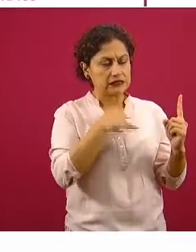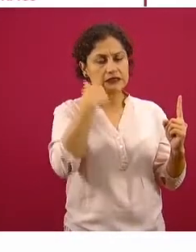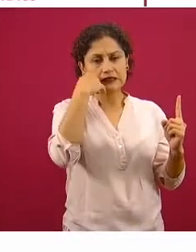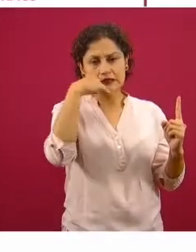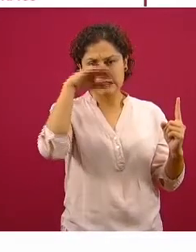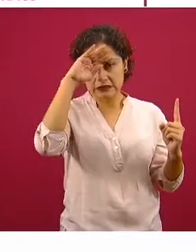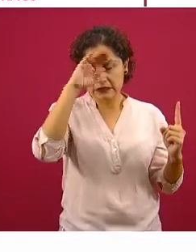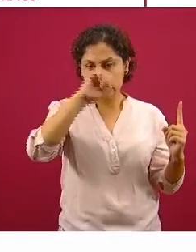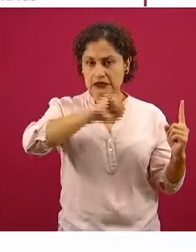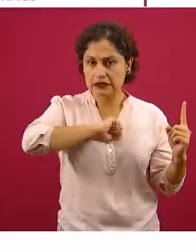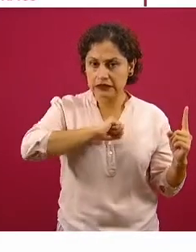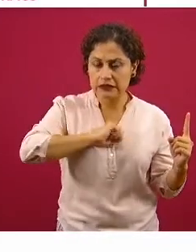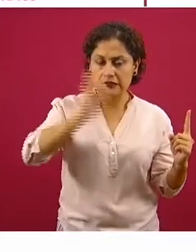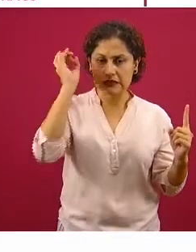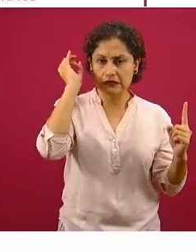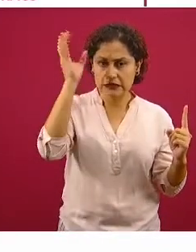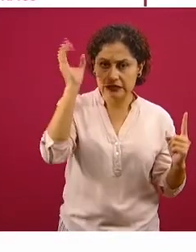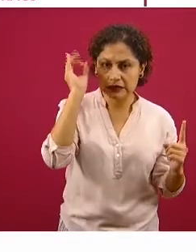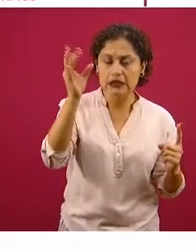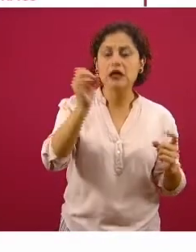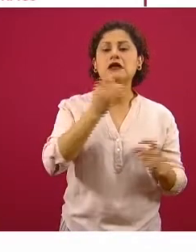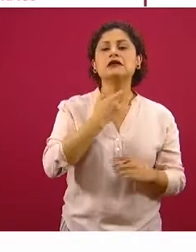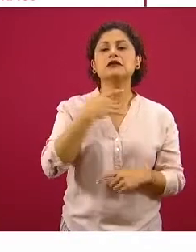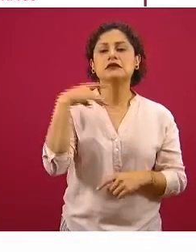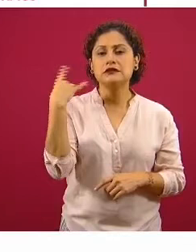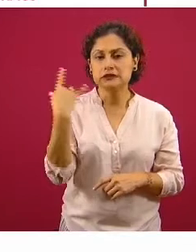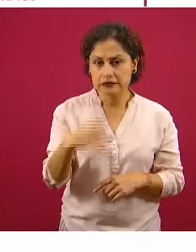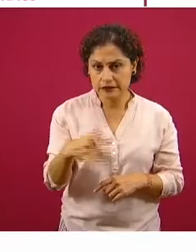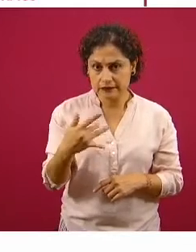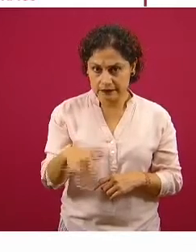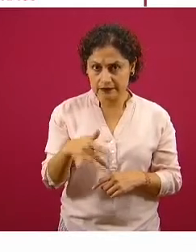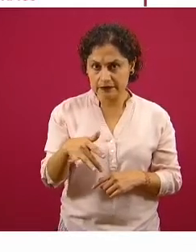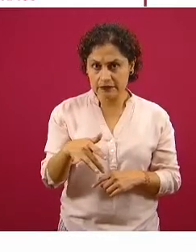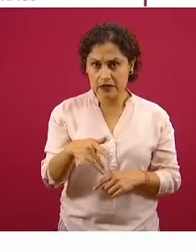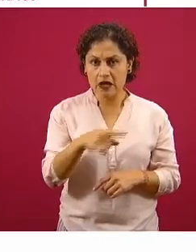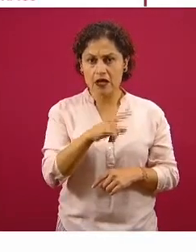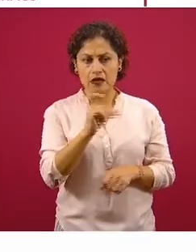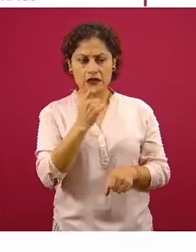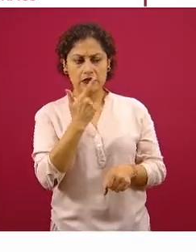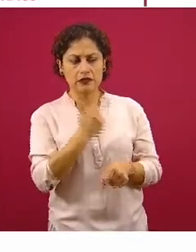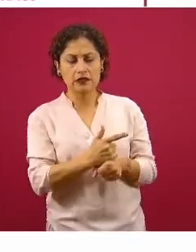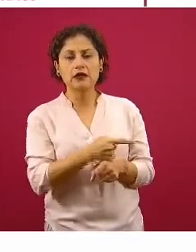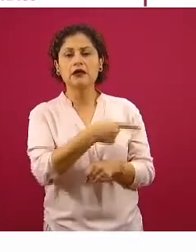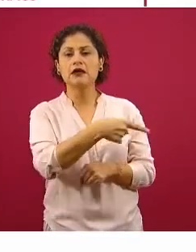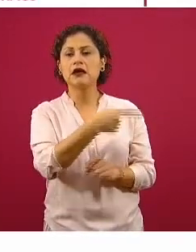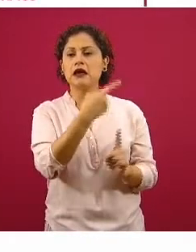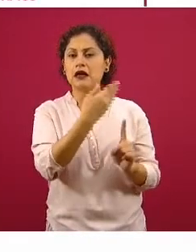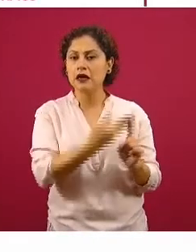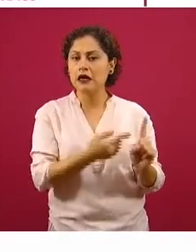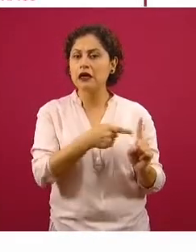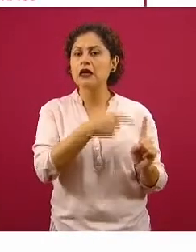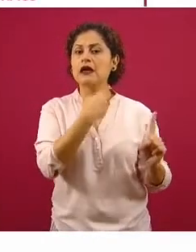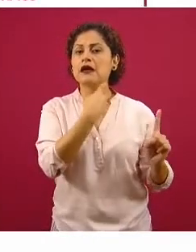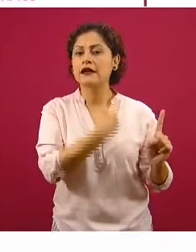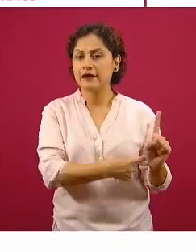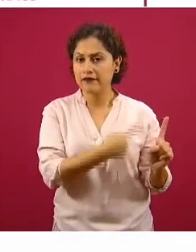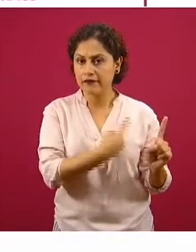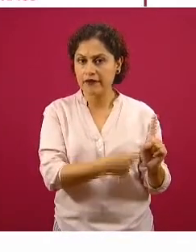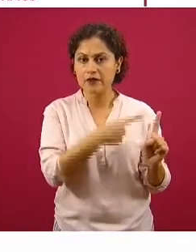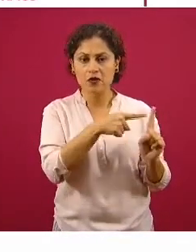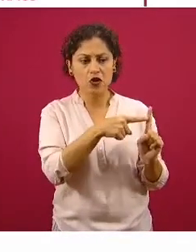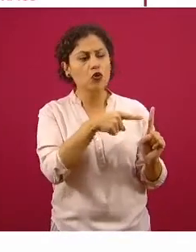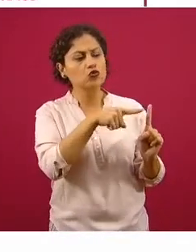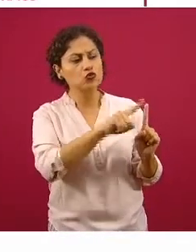cabeza, dolor de garganta, y desde el momento en que se les detecta, se empieza a estudiar sus